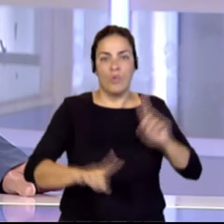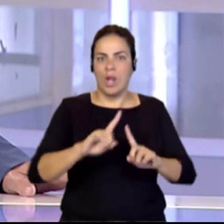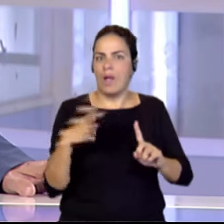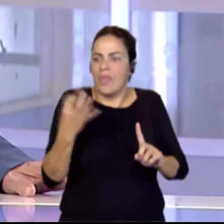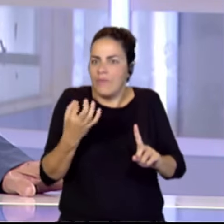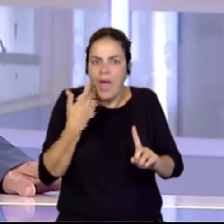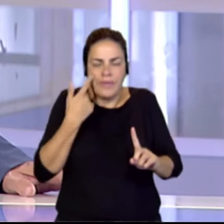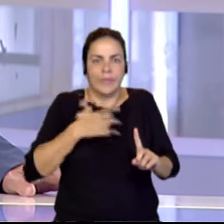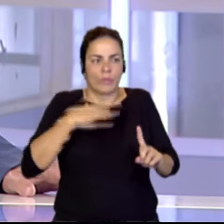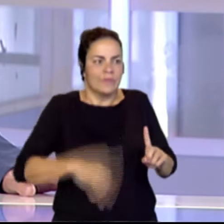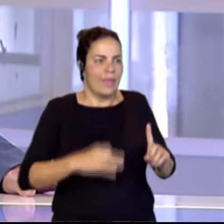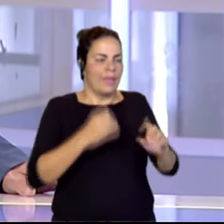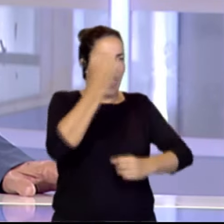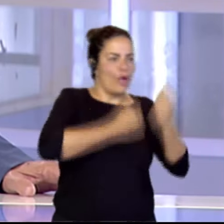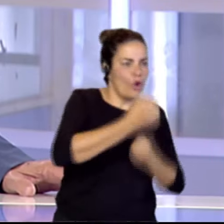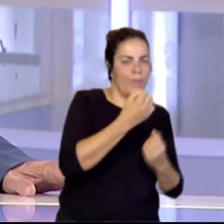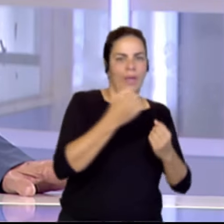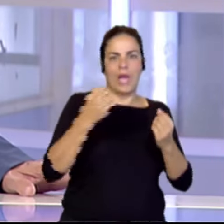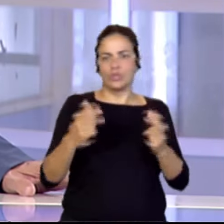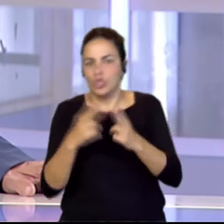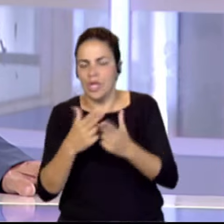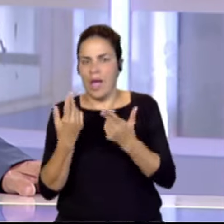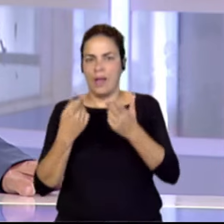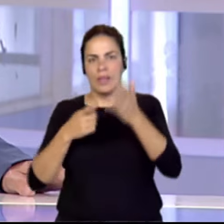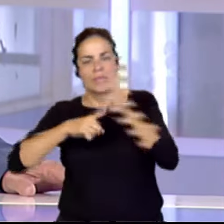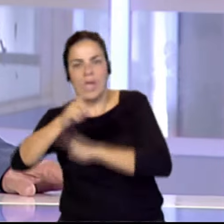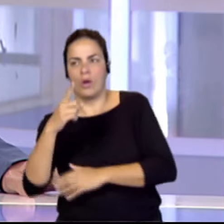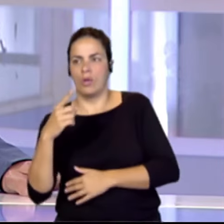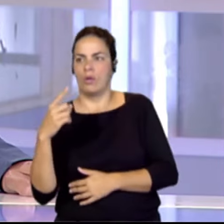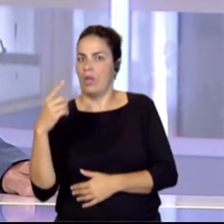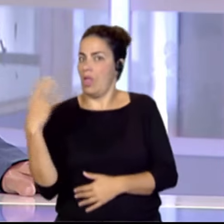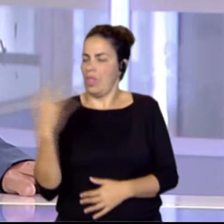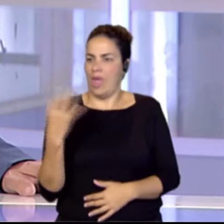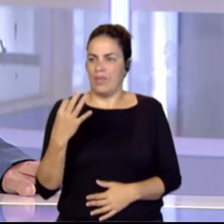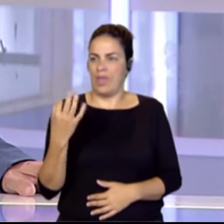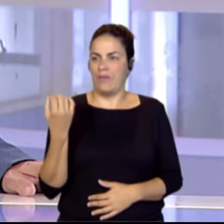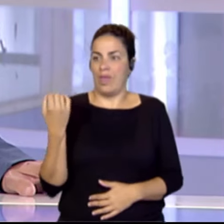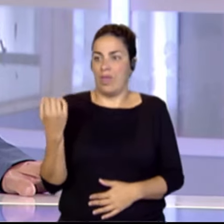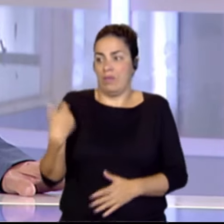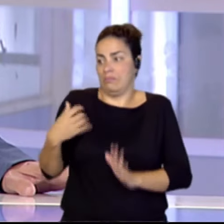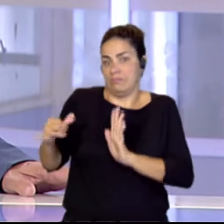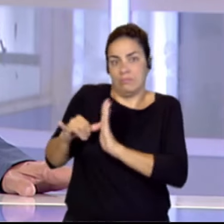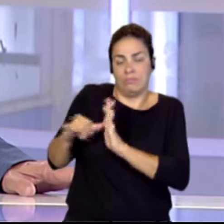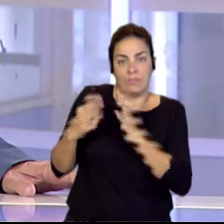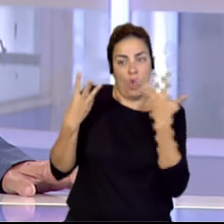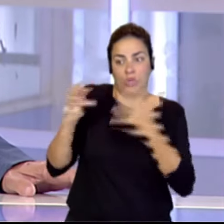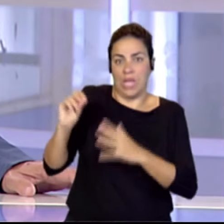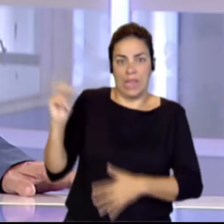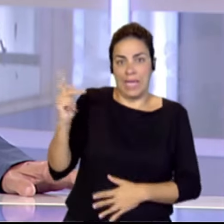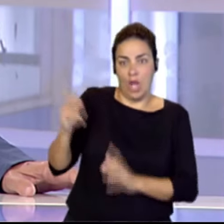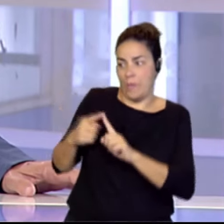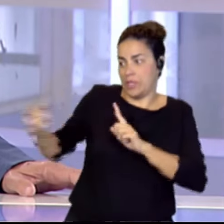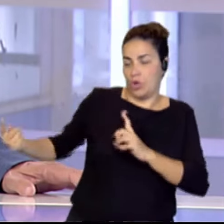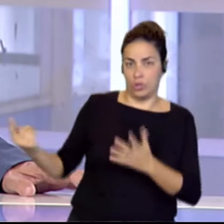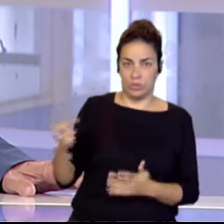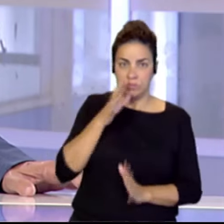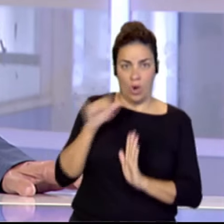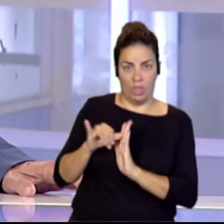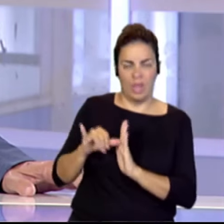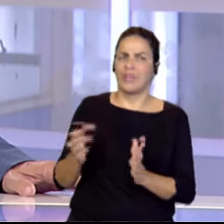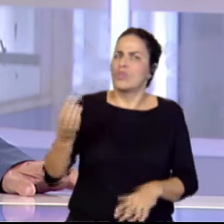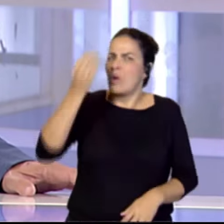sociales de desarrollo en una en una en una franja de menos de 80 90 km que tenemos desde Canarias yo lo que sí hecho de menos en